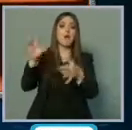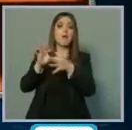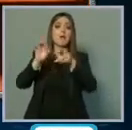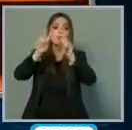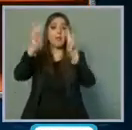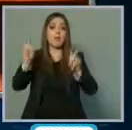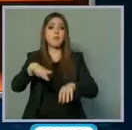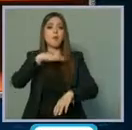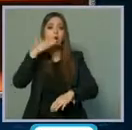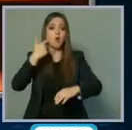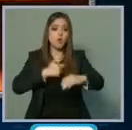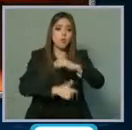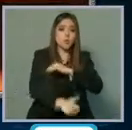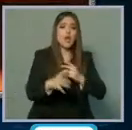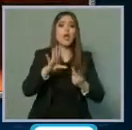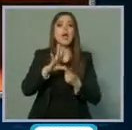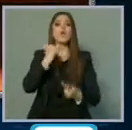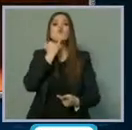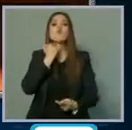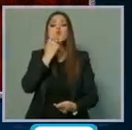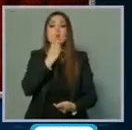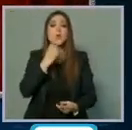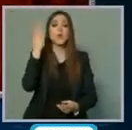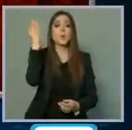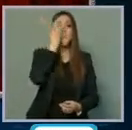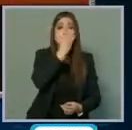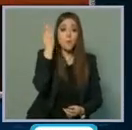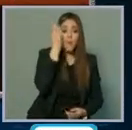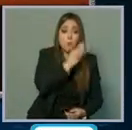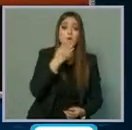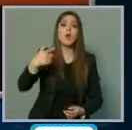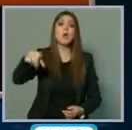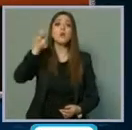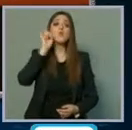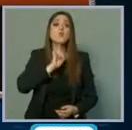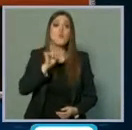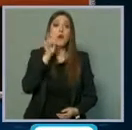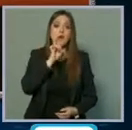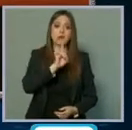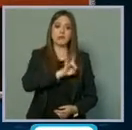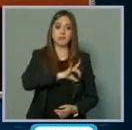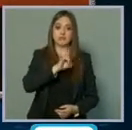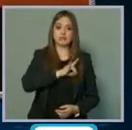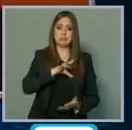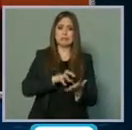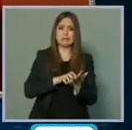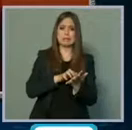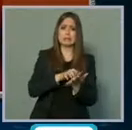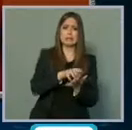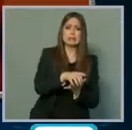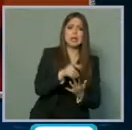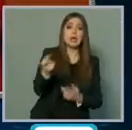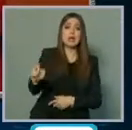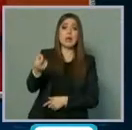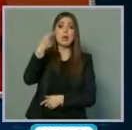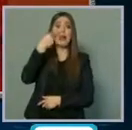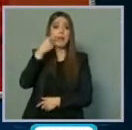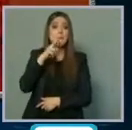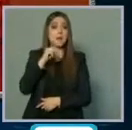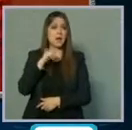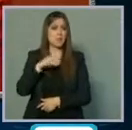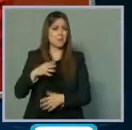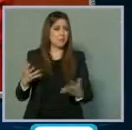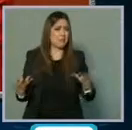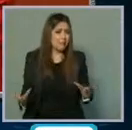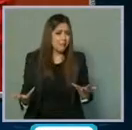están ahí judíos, mormones, una mujer que tiene fobia a las arañas, pero se toma Valium. En fin, el caso